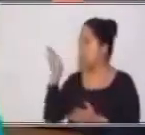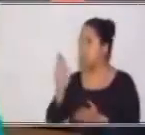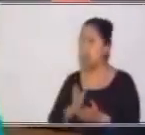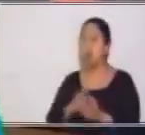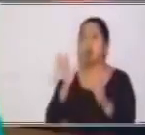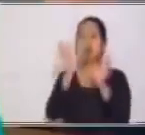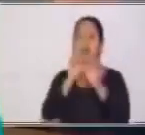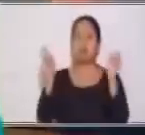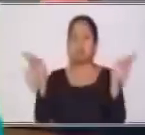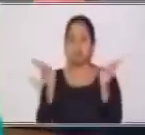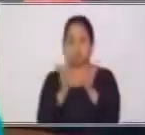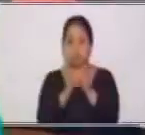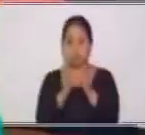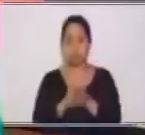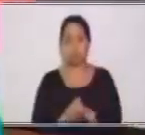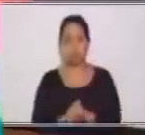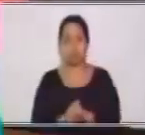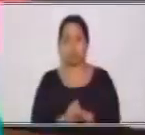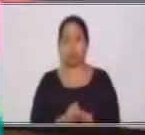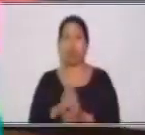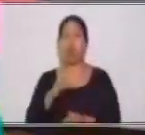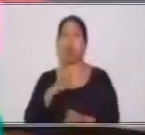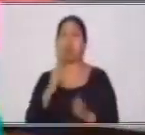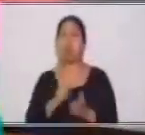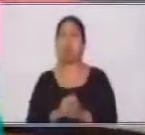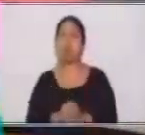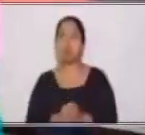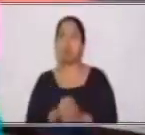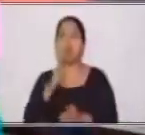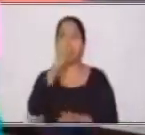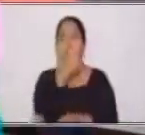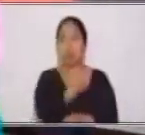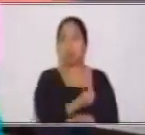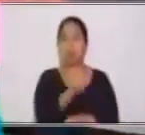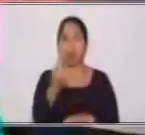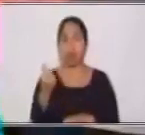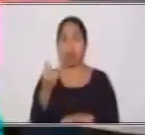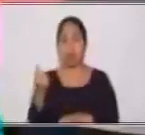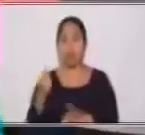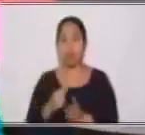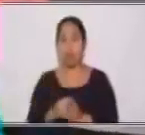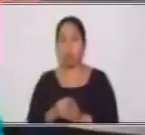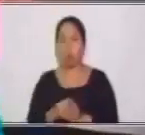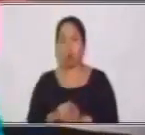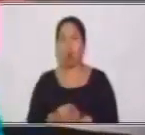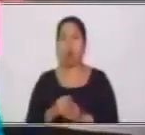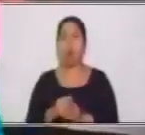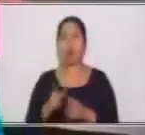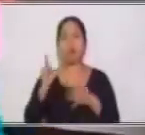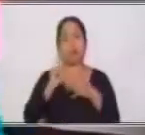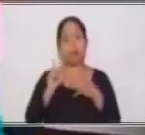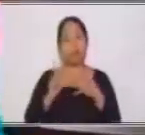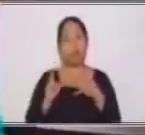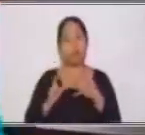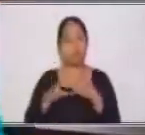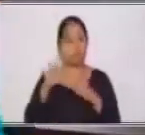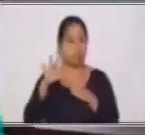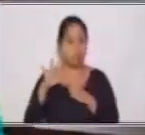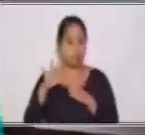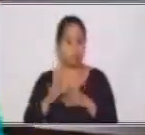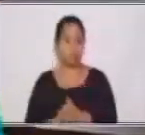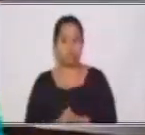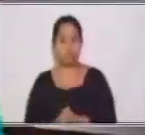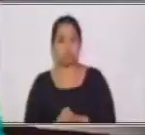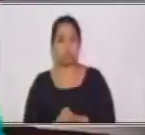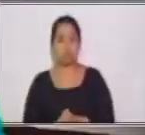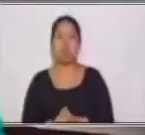acortamiento y corresponde a que en cada una de ellas pues hay características específicas, ¿sí?